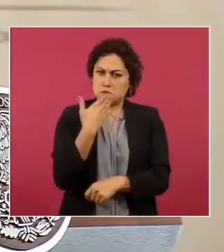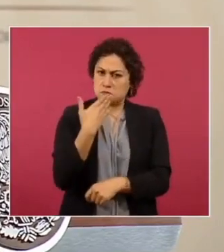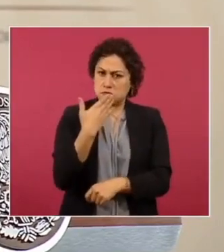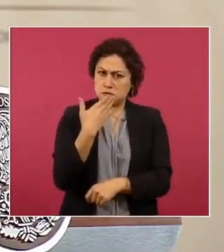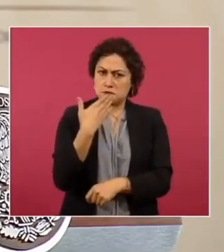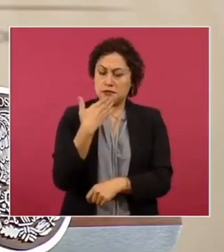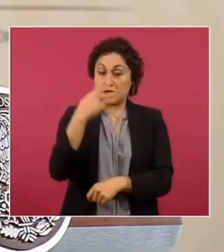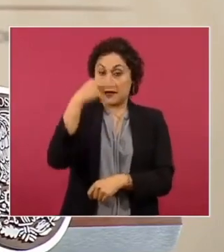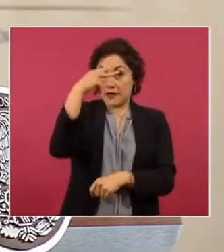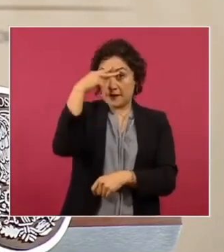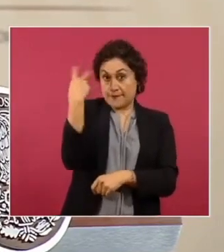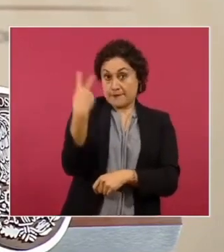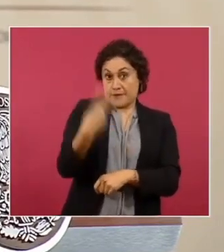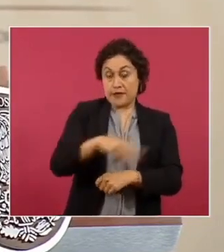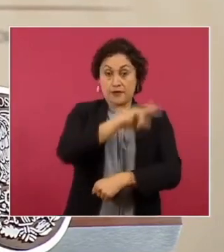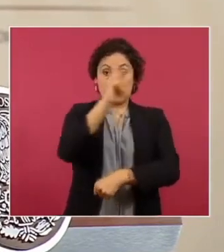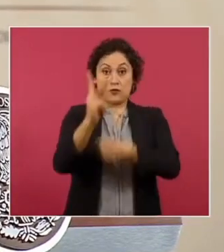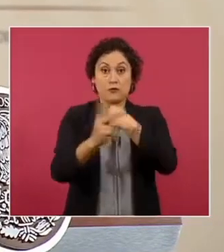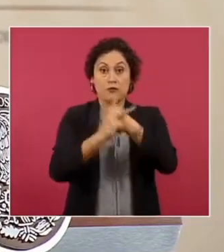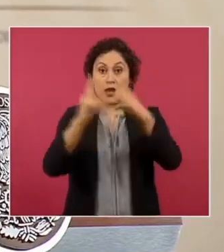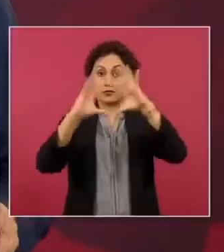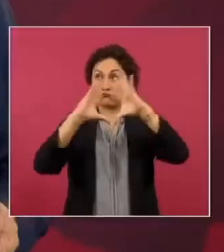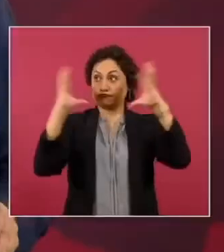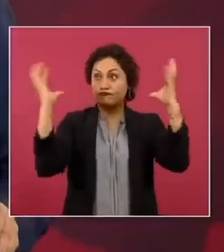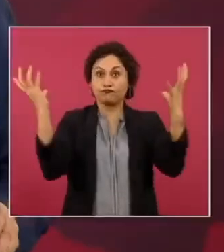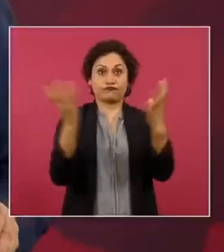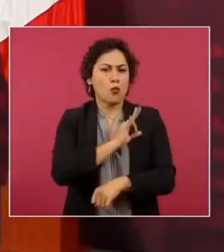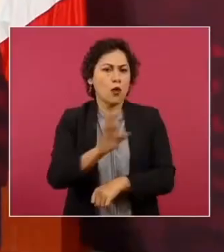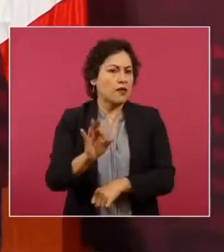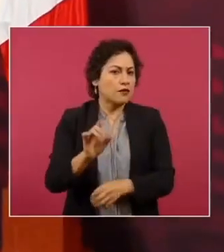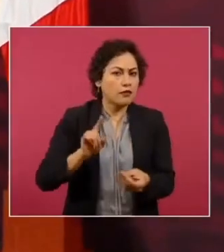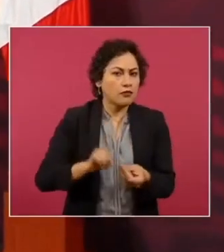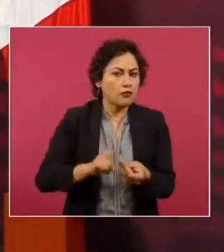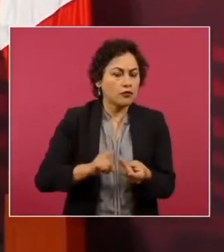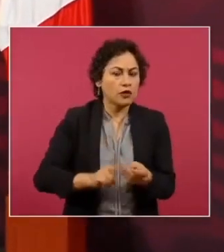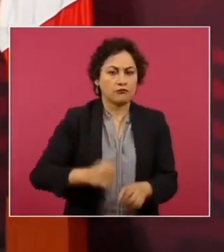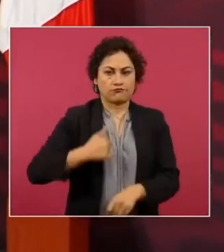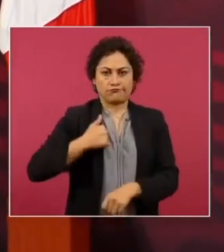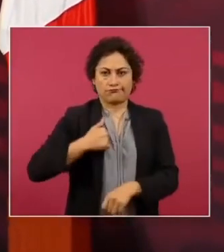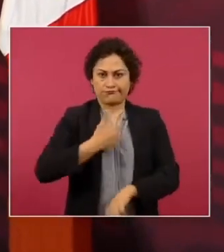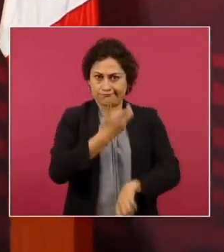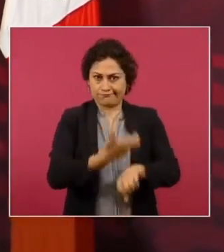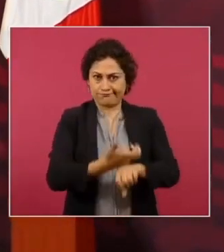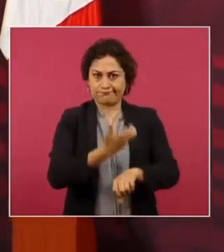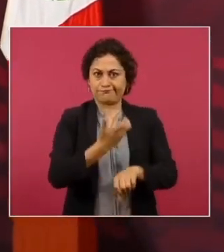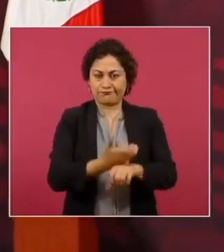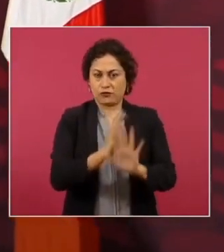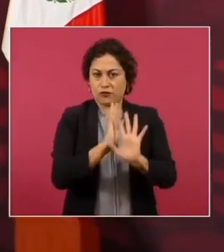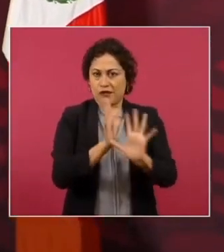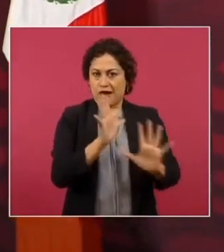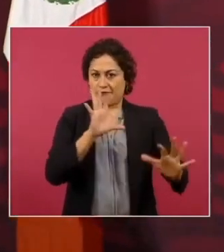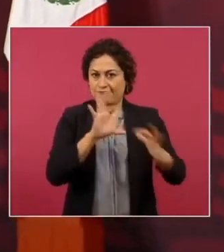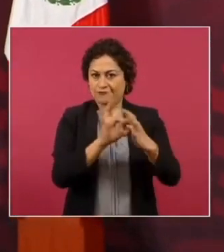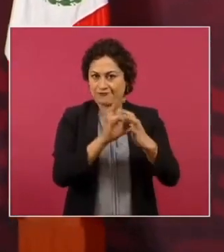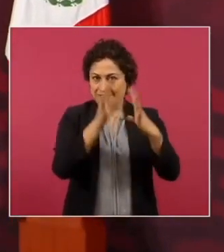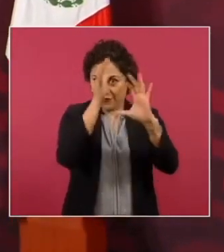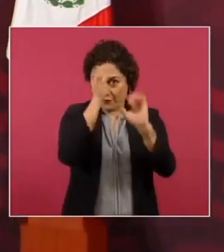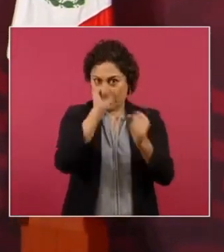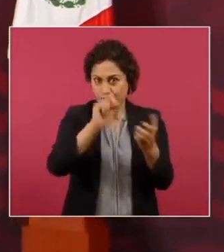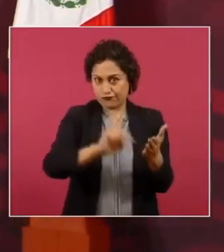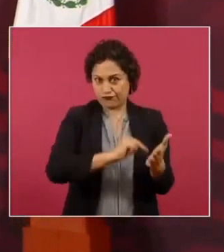más ventajas para la inversión foránea. Por eso están llegando